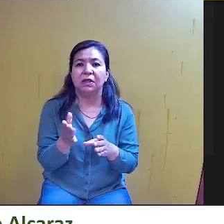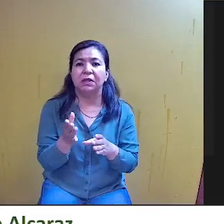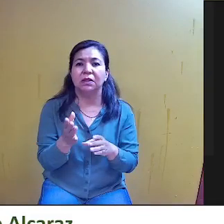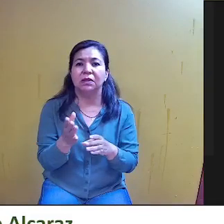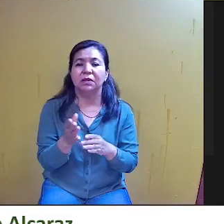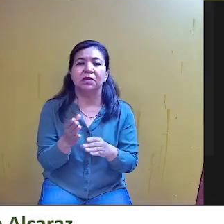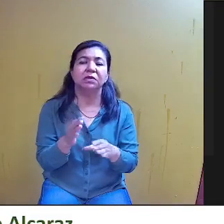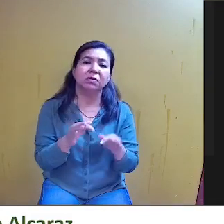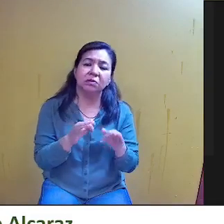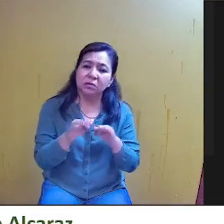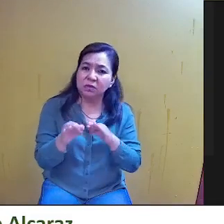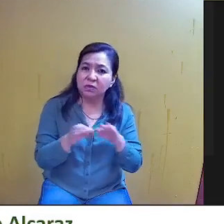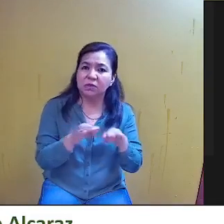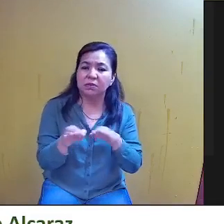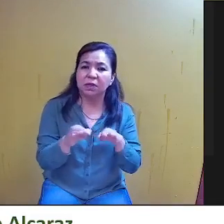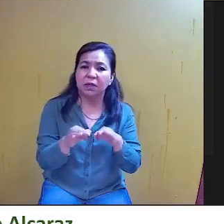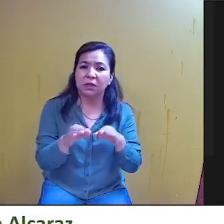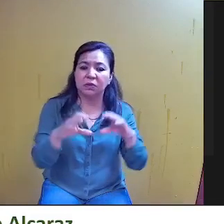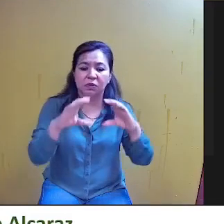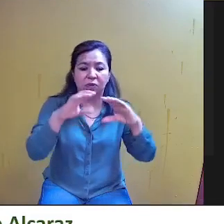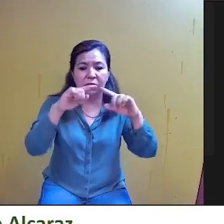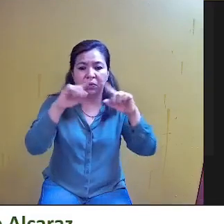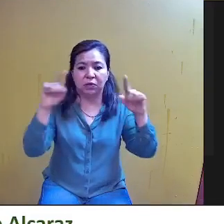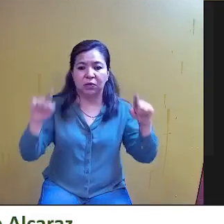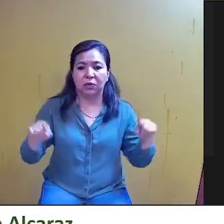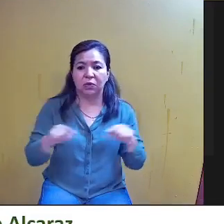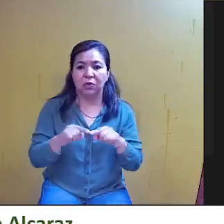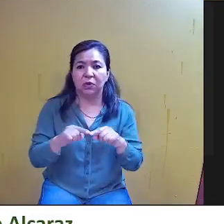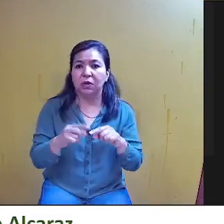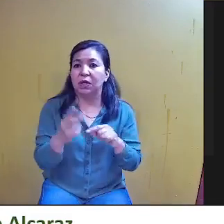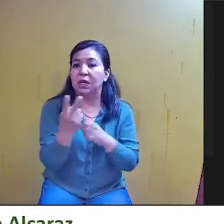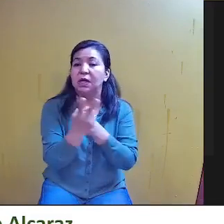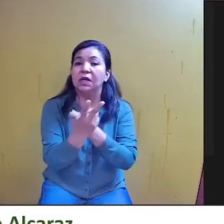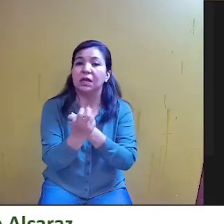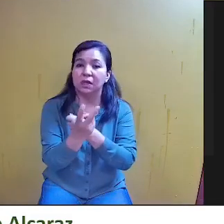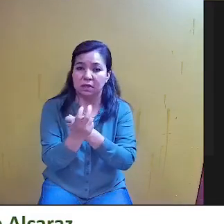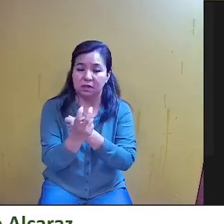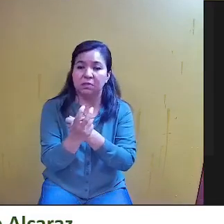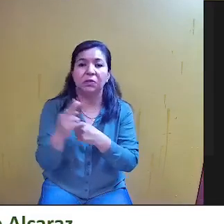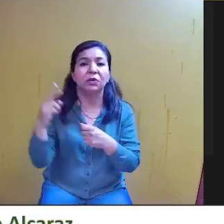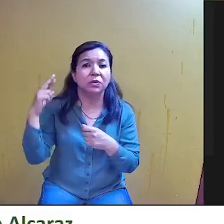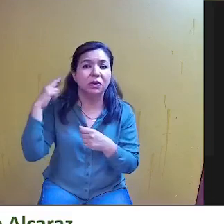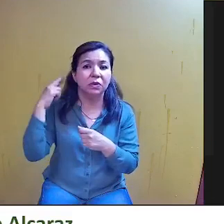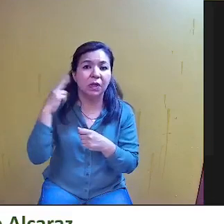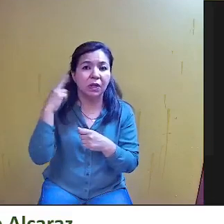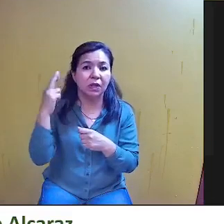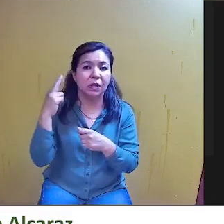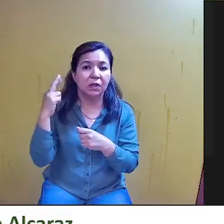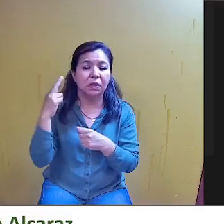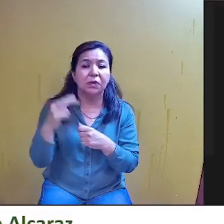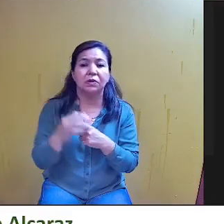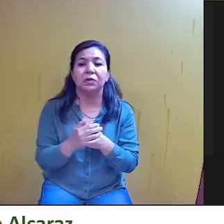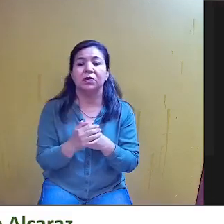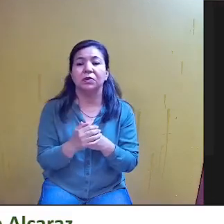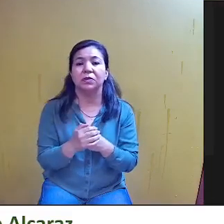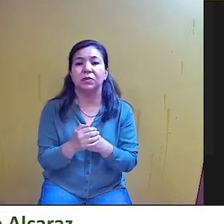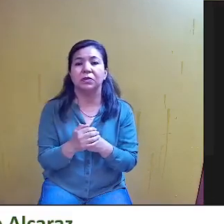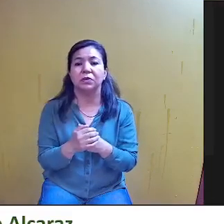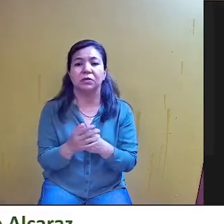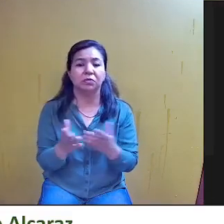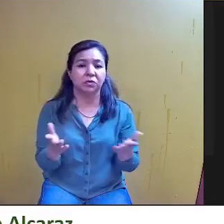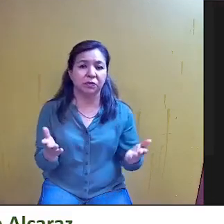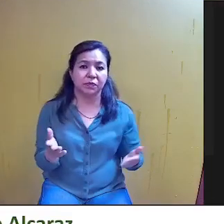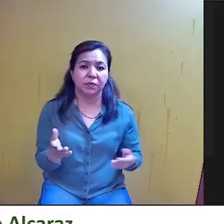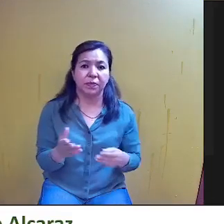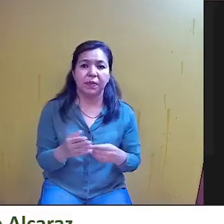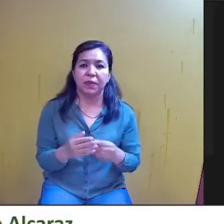sobre un promocional en radio y televisión. En principio, tendré que señalar que no se trata